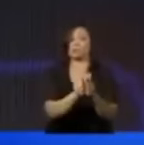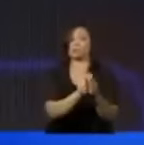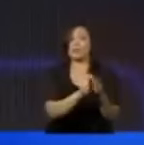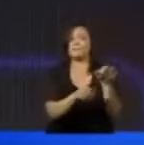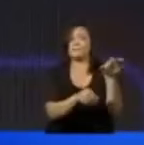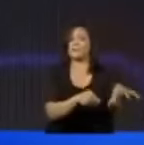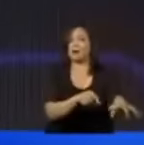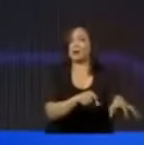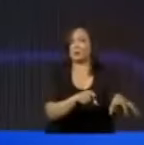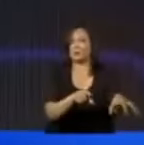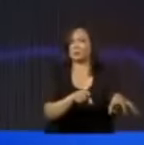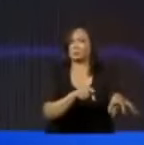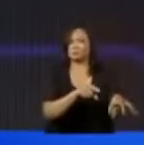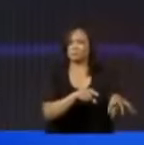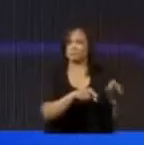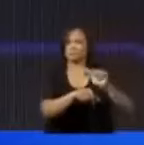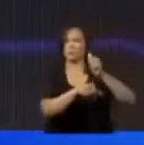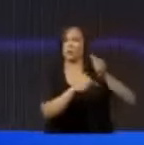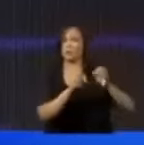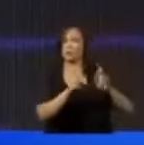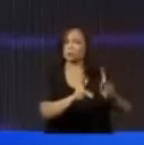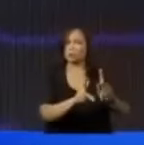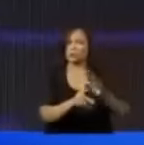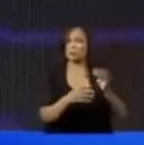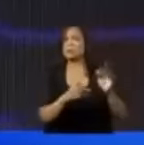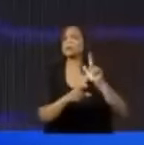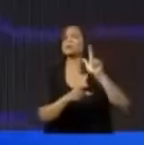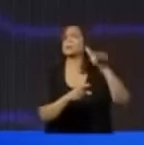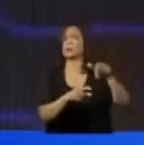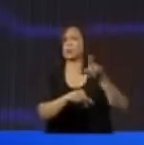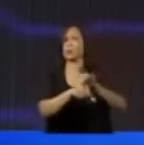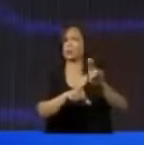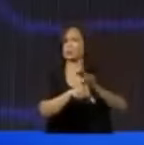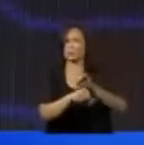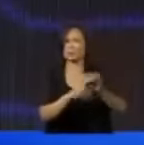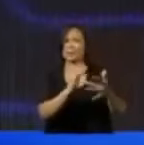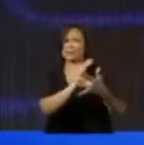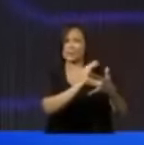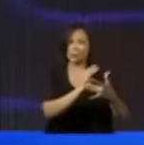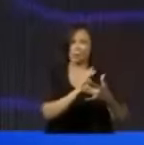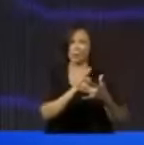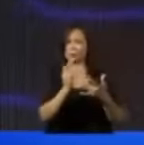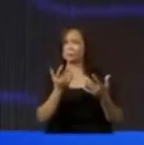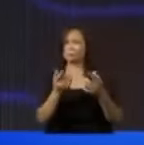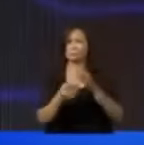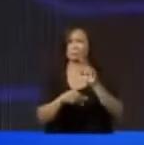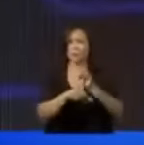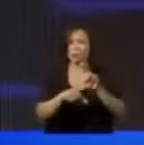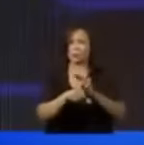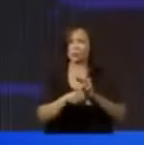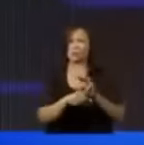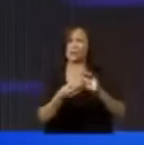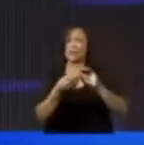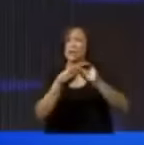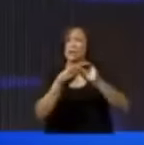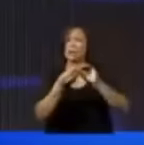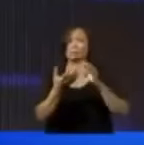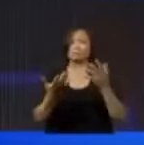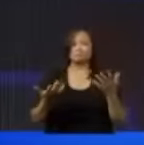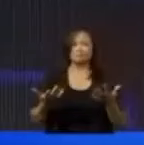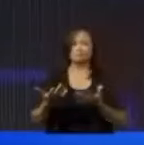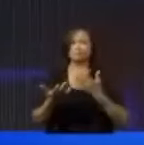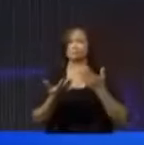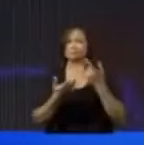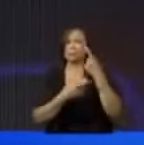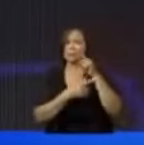Barrio, que implicaría crear oportunidades, pero ya luego el uso intensivo de tecnología, el uso de un algoritmo que pueda